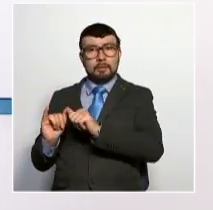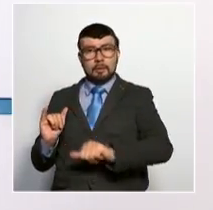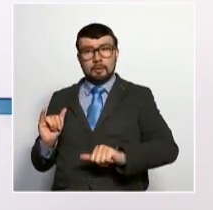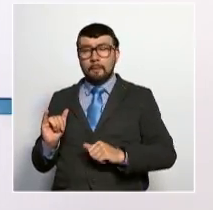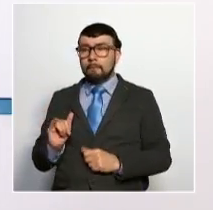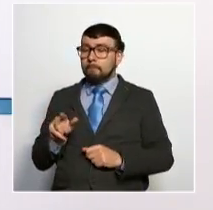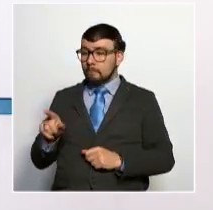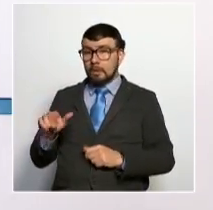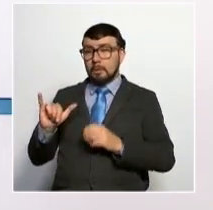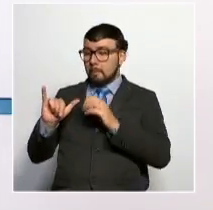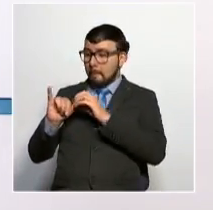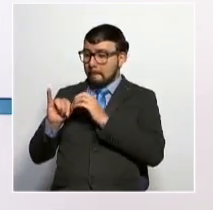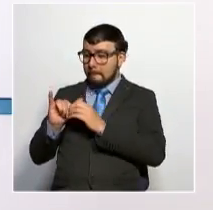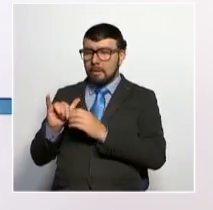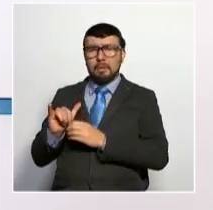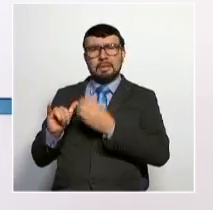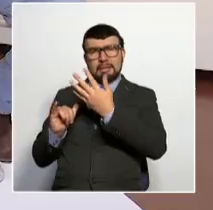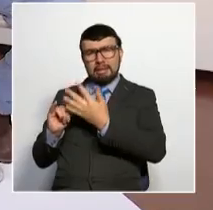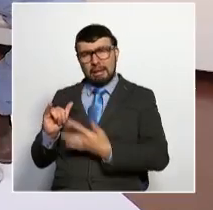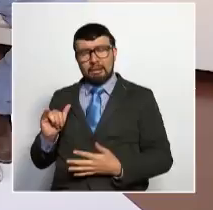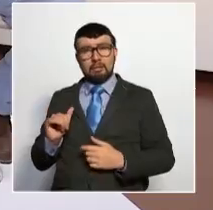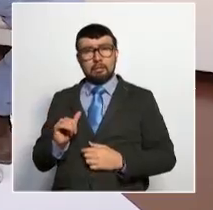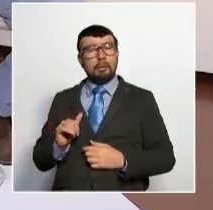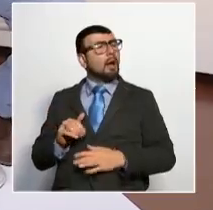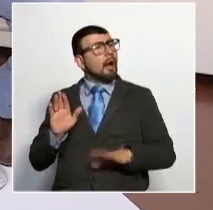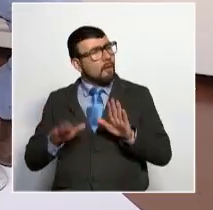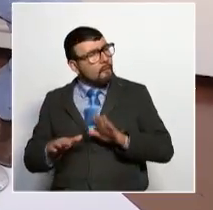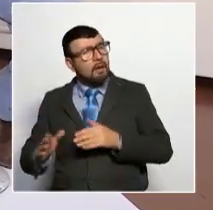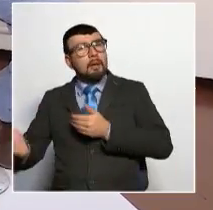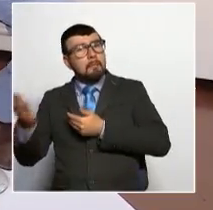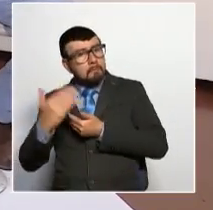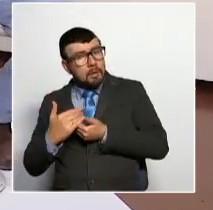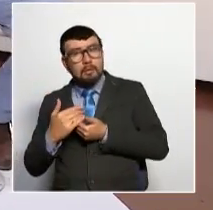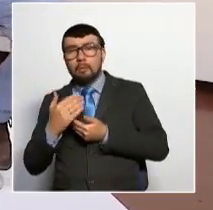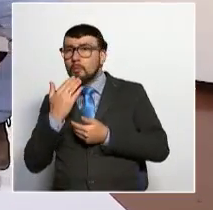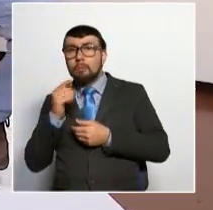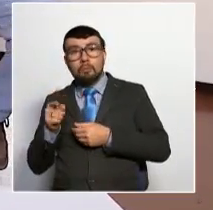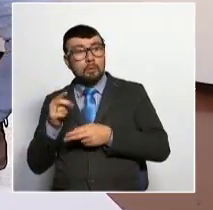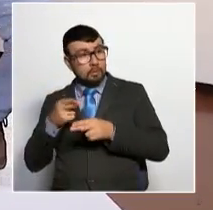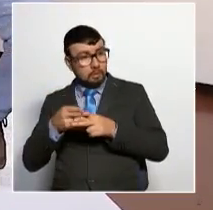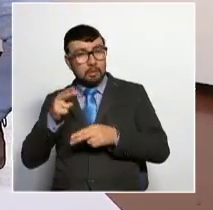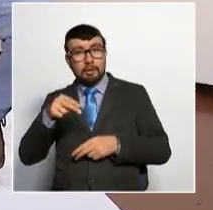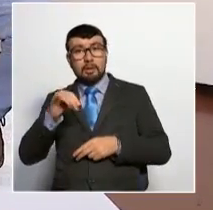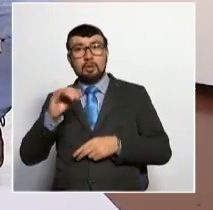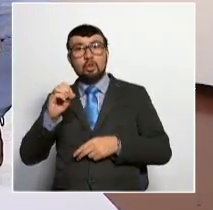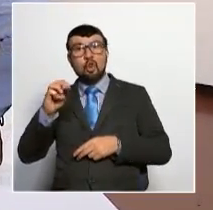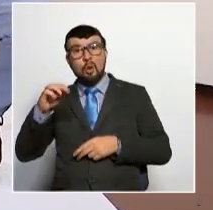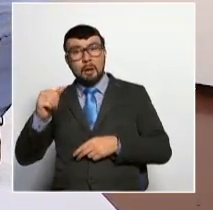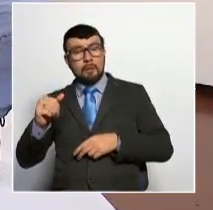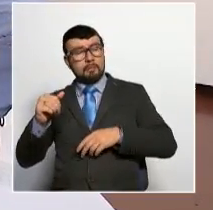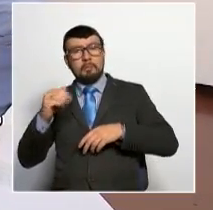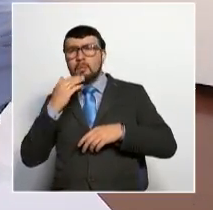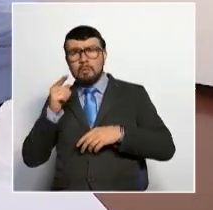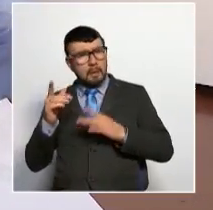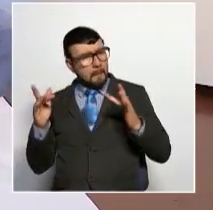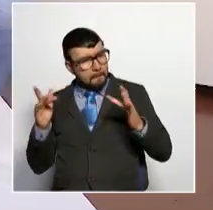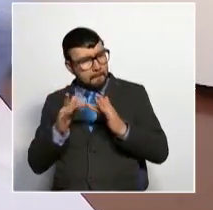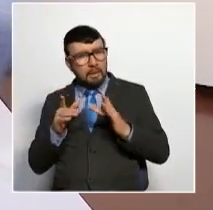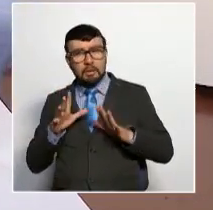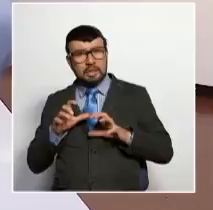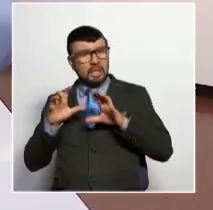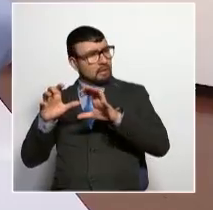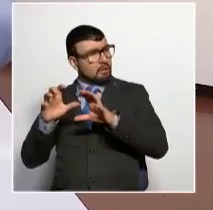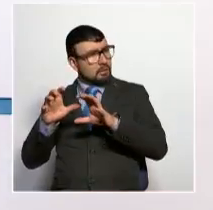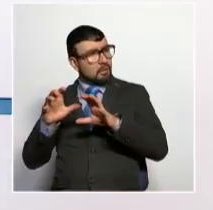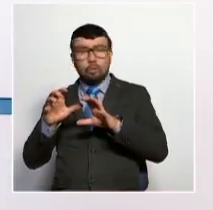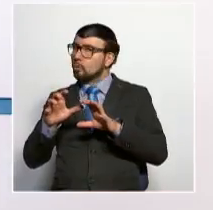causan sangrados. Doctora, hay una pregunta que le hacen uno frecuentemente en consulta, es si los miomas, la relación con cáncer. Los miomas